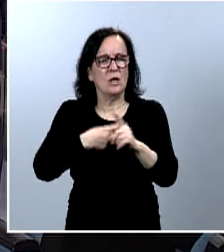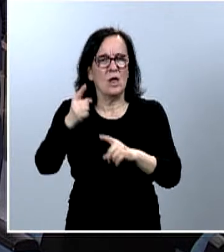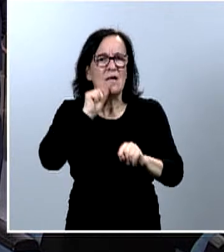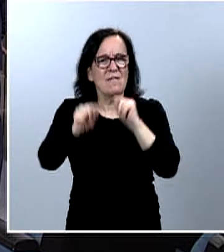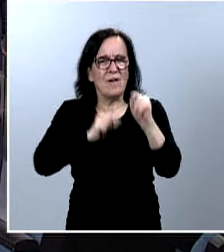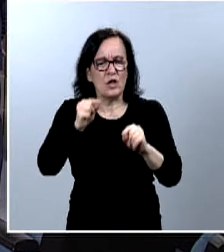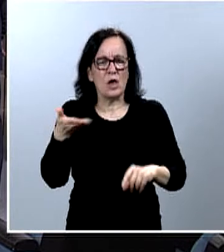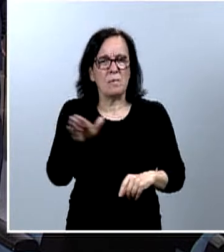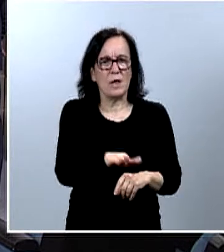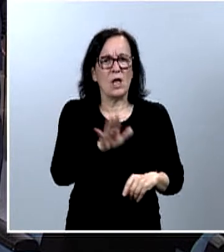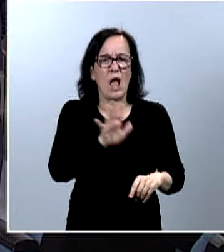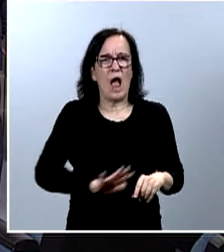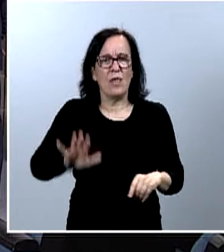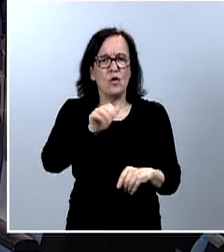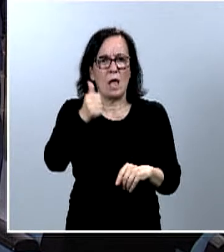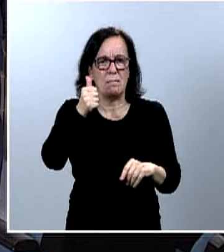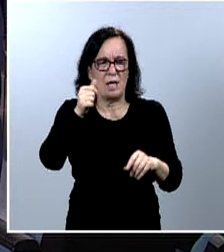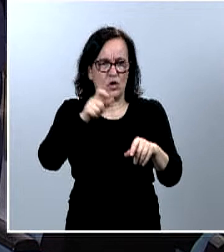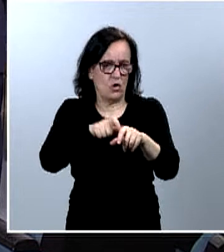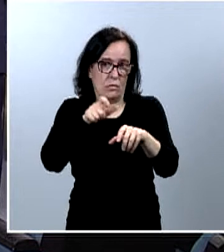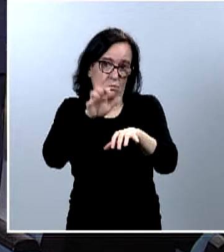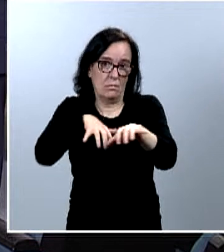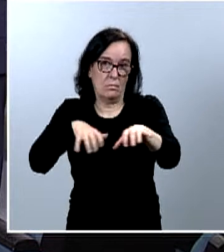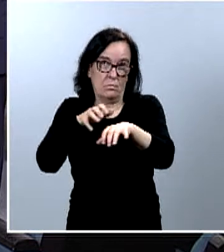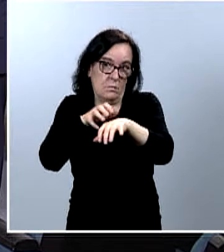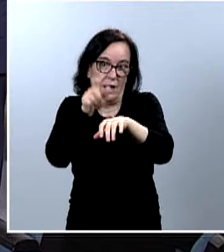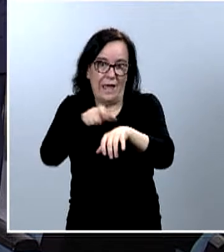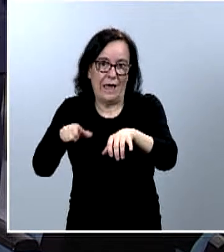en las zonas menos pobladas de Castilla y León y Castilla-La Mancha?